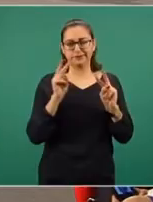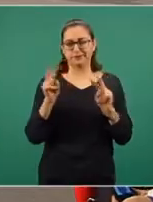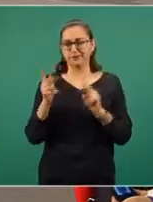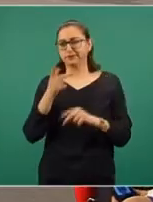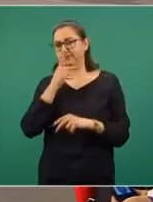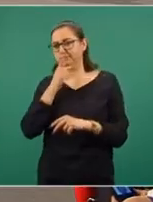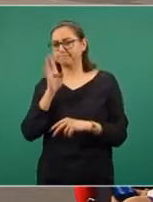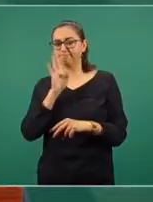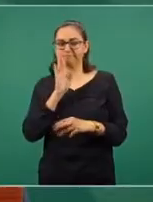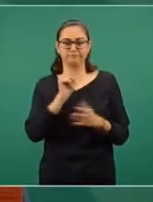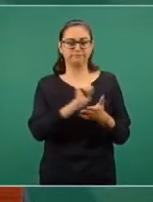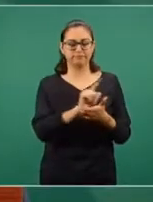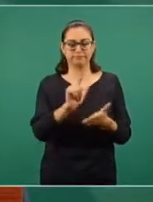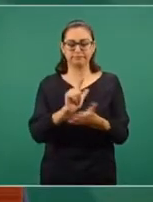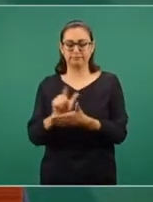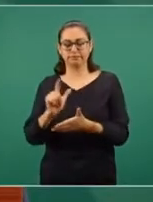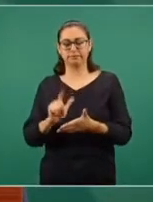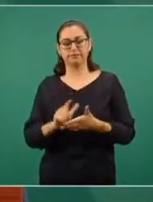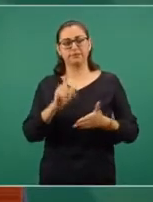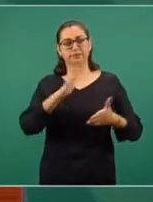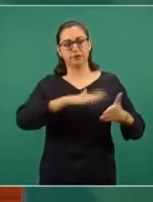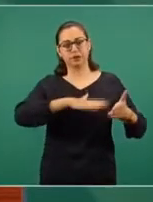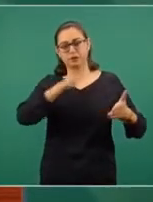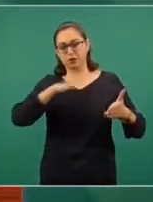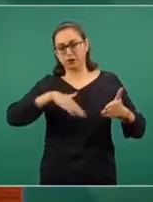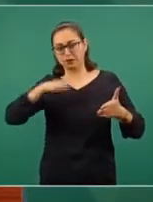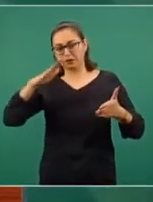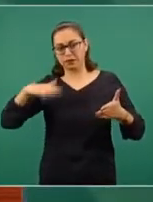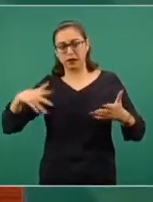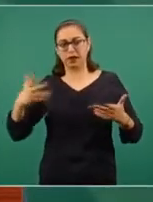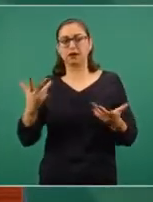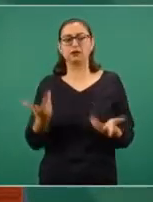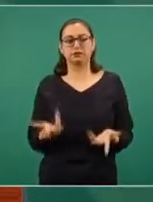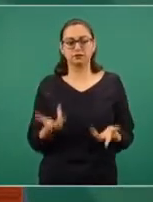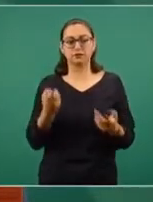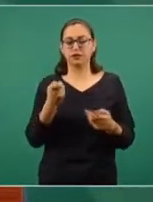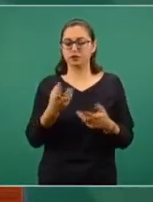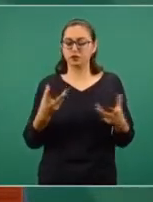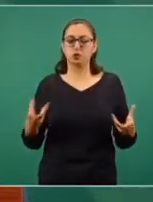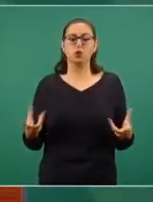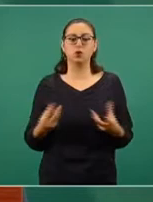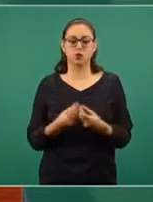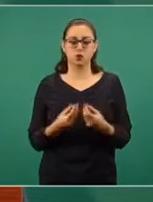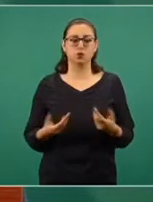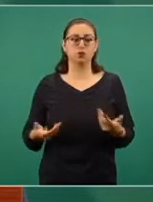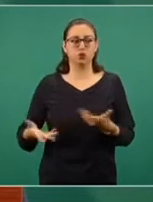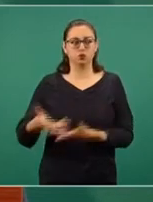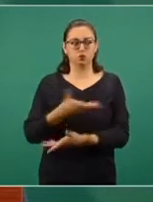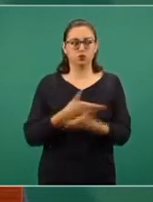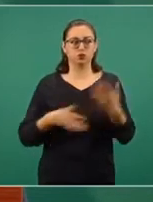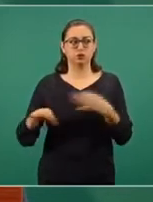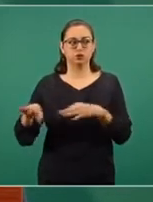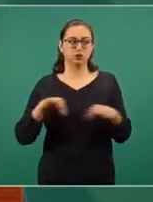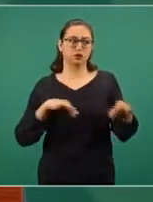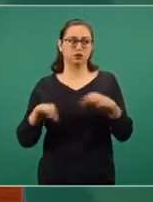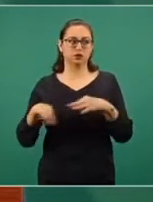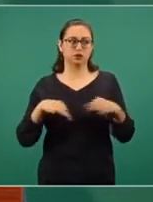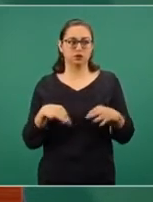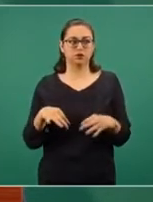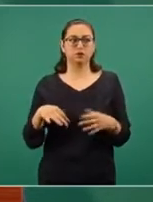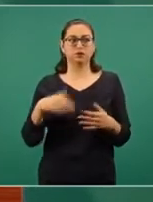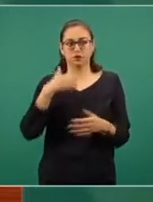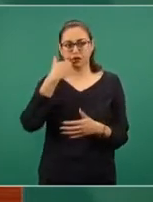los padres de familia, a pintar algunas áreas, a estar colaborando, pues eso es lo que queremos como secretaría, que es el